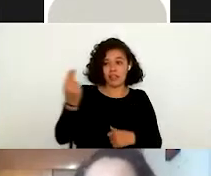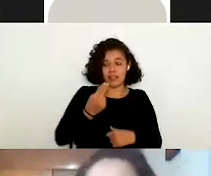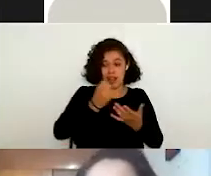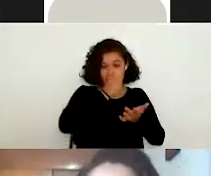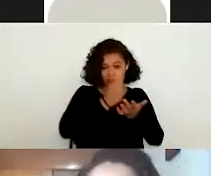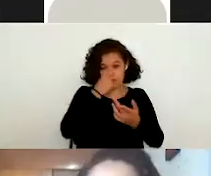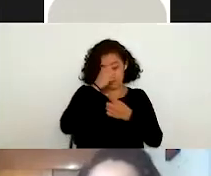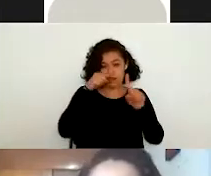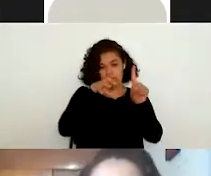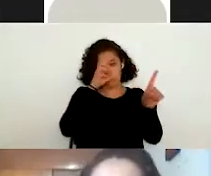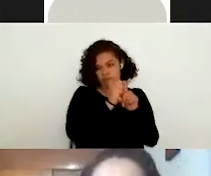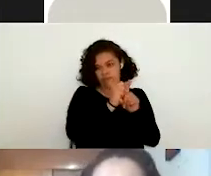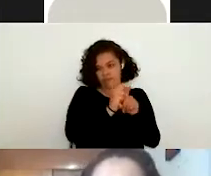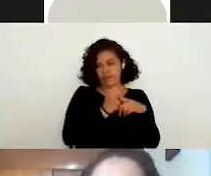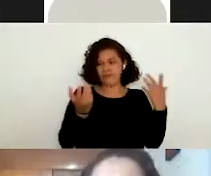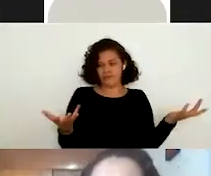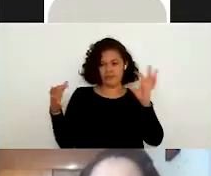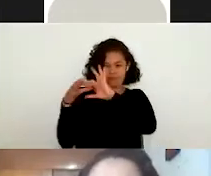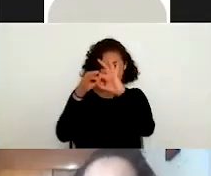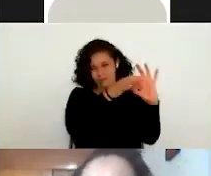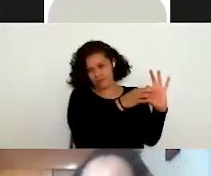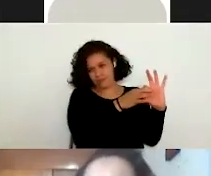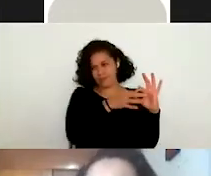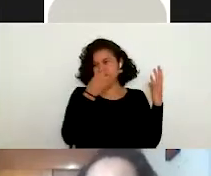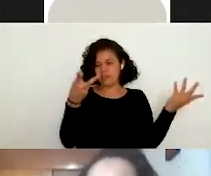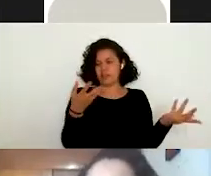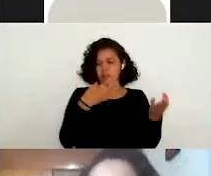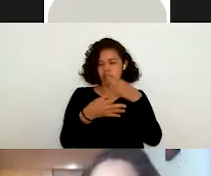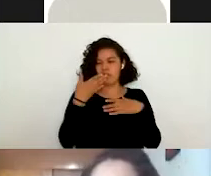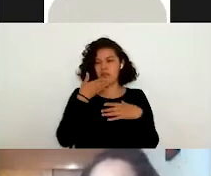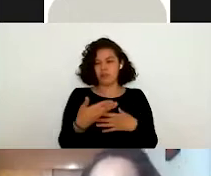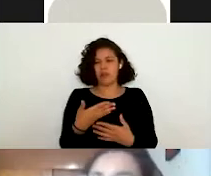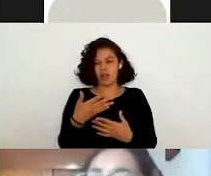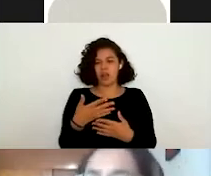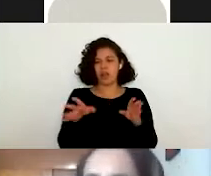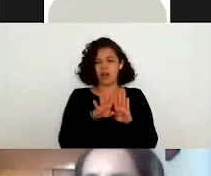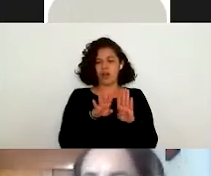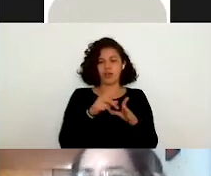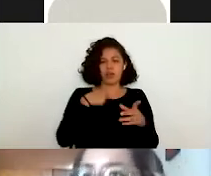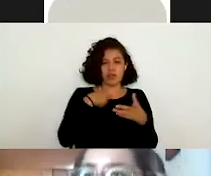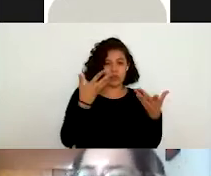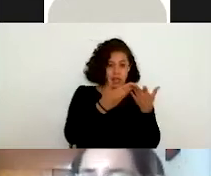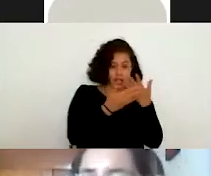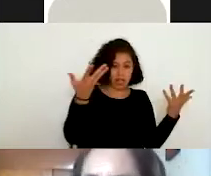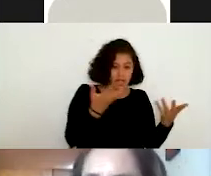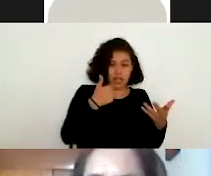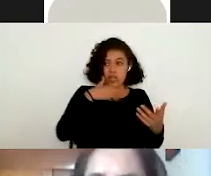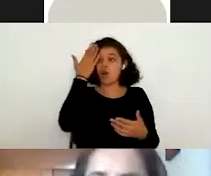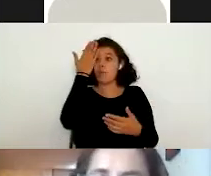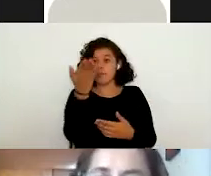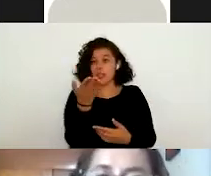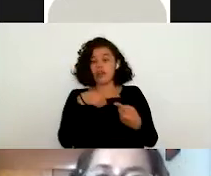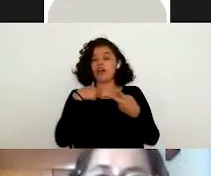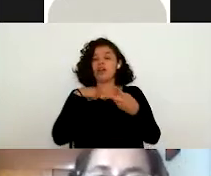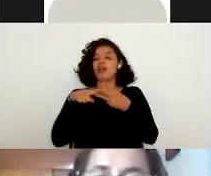Entonces, aquí es donde vemos, les decía, la congruencia o la coherencia entre lo que estoy haciendo, lo que estoy pidiendo y lo que voy a